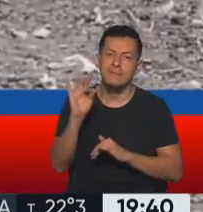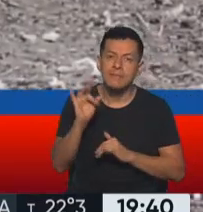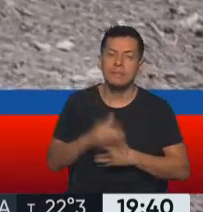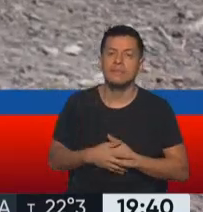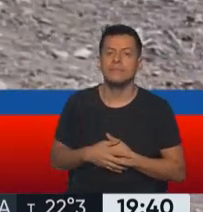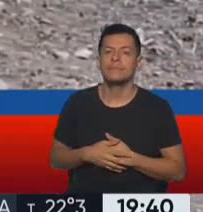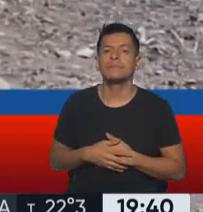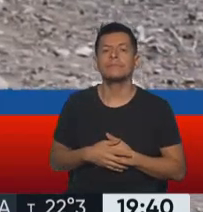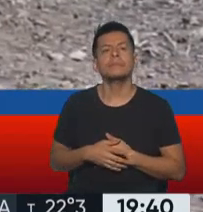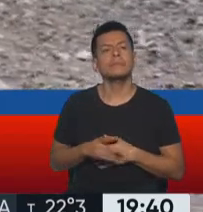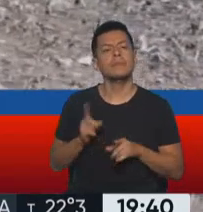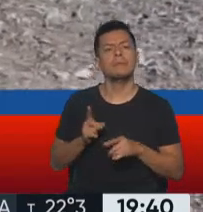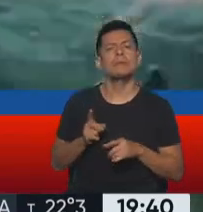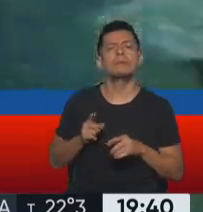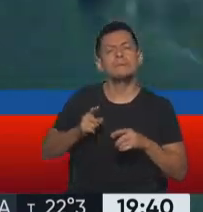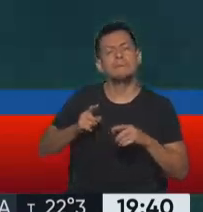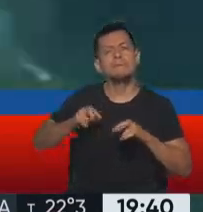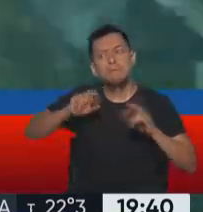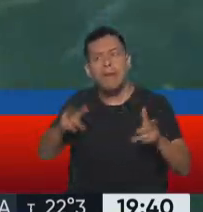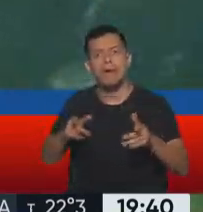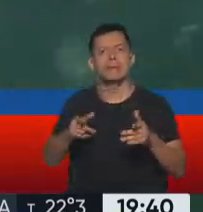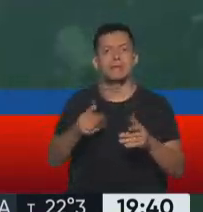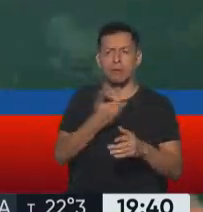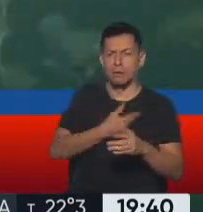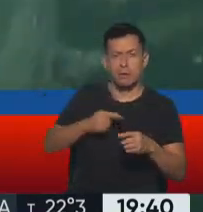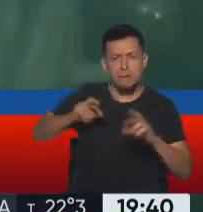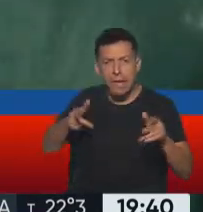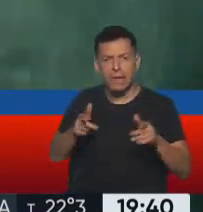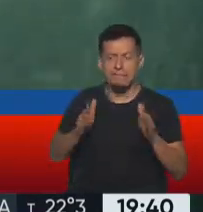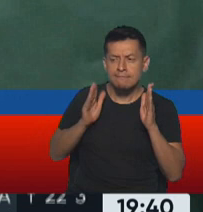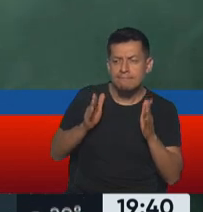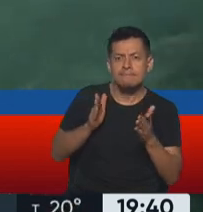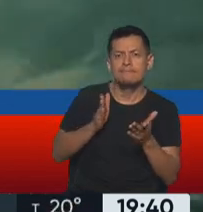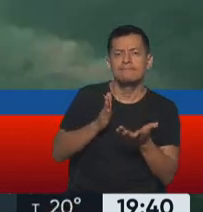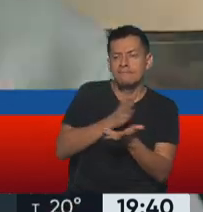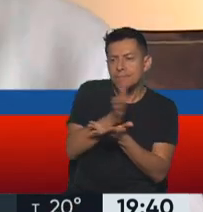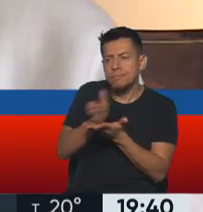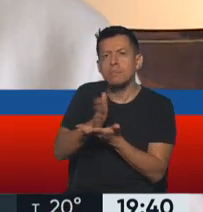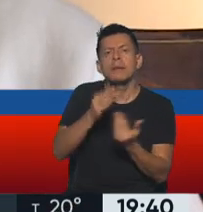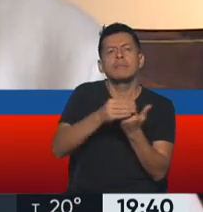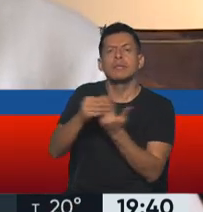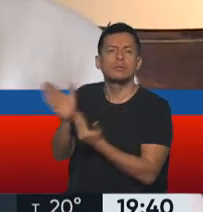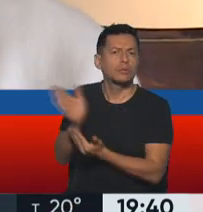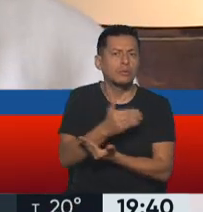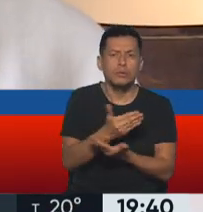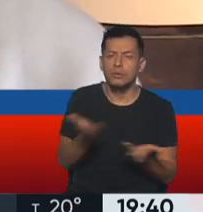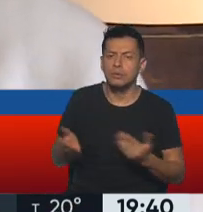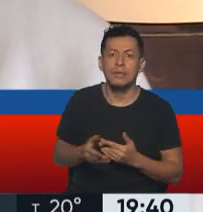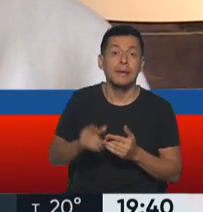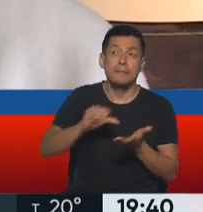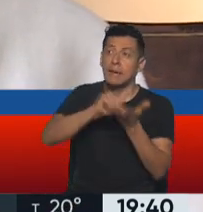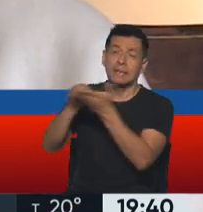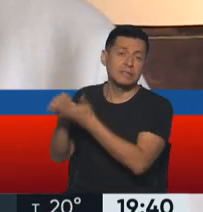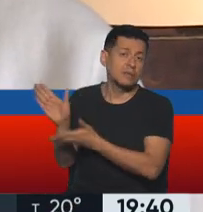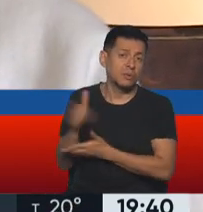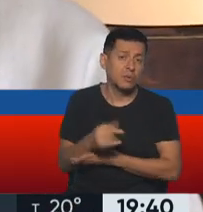también tomar políticas públicas que sean transversales a todas las carteras de gobierno y a todos los países porque es algo que no se puede